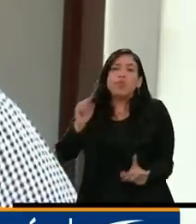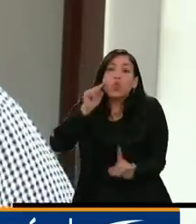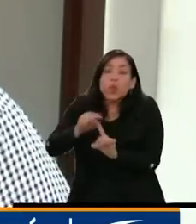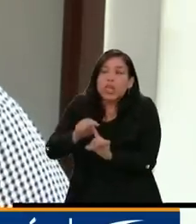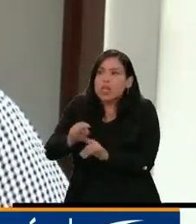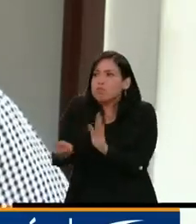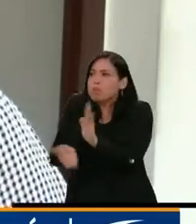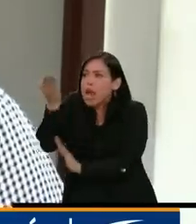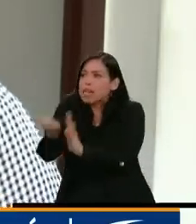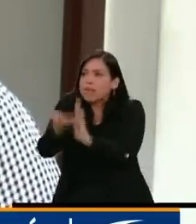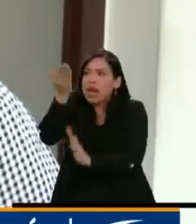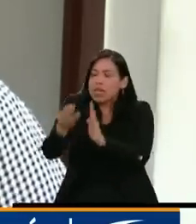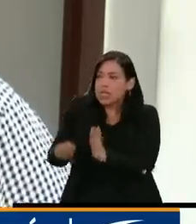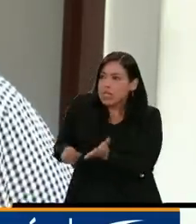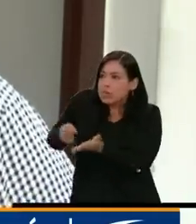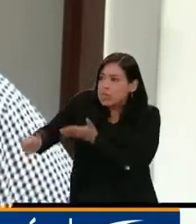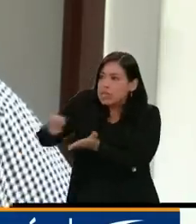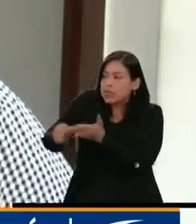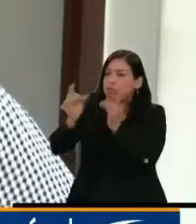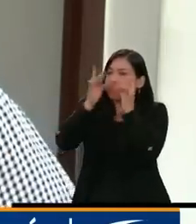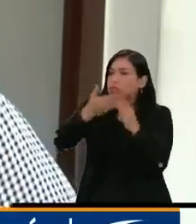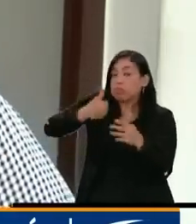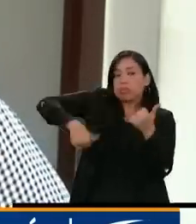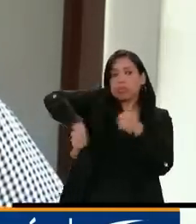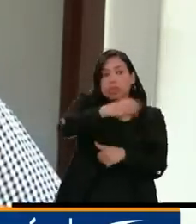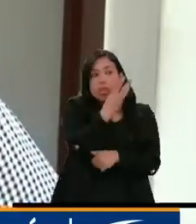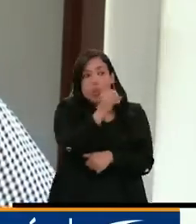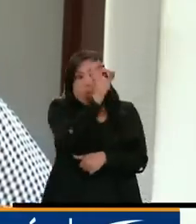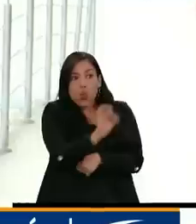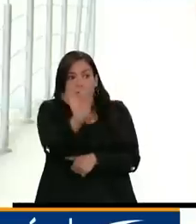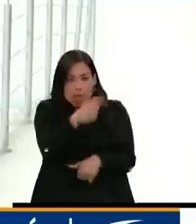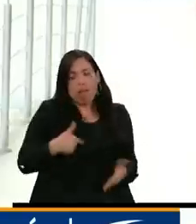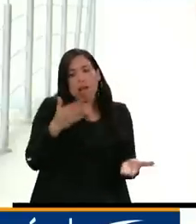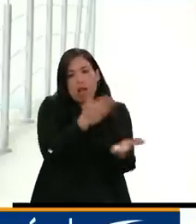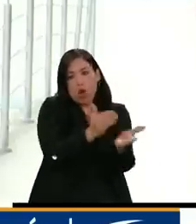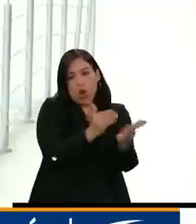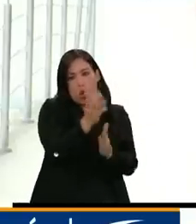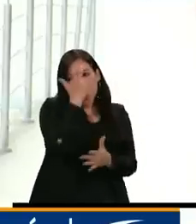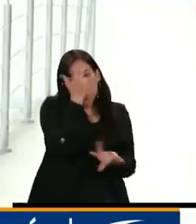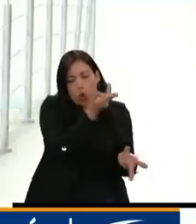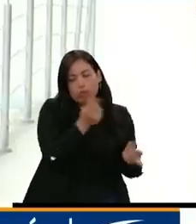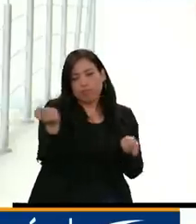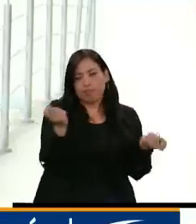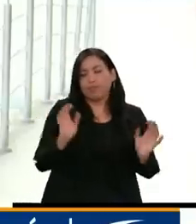evitar que los productos se tengan que colocarlos más costosos.